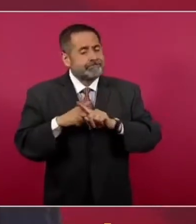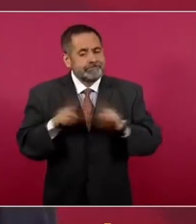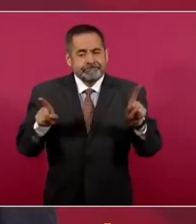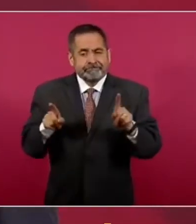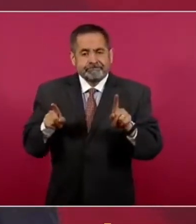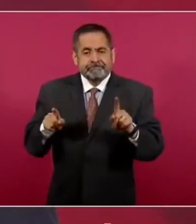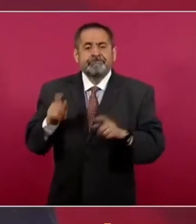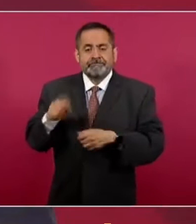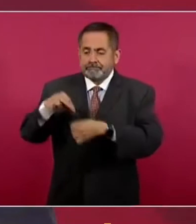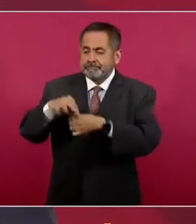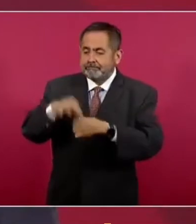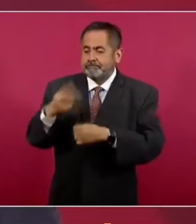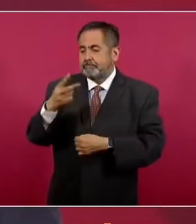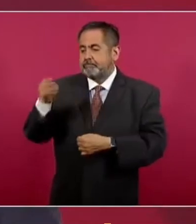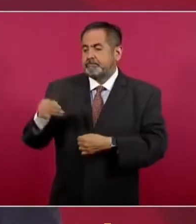Aún así,